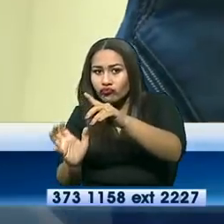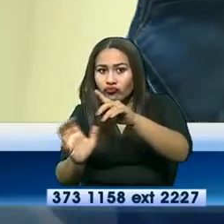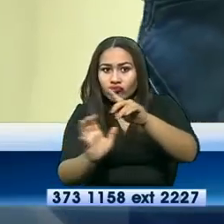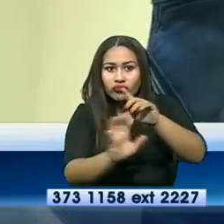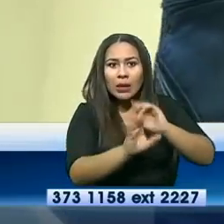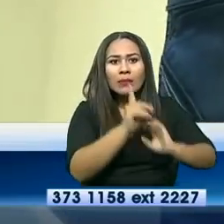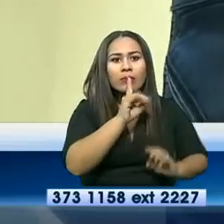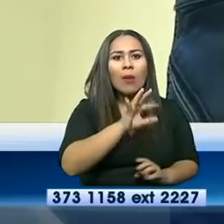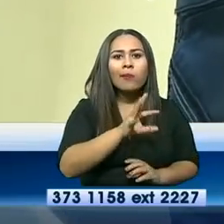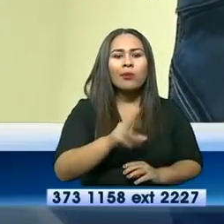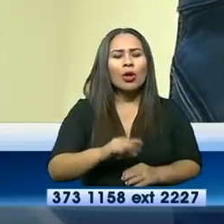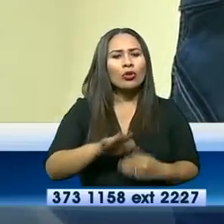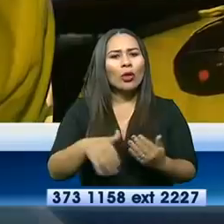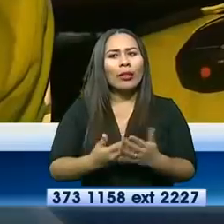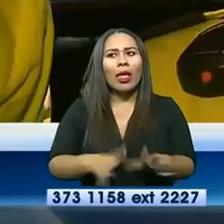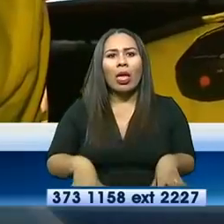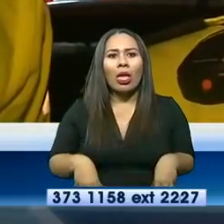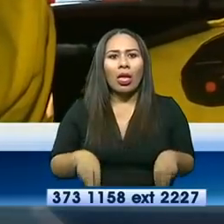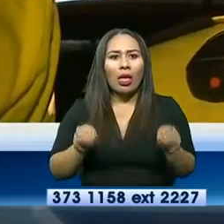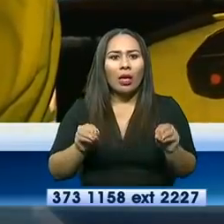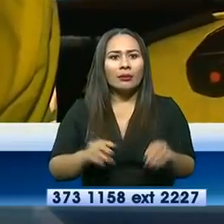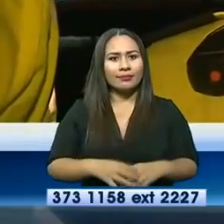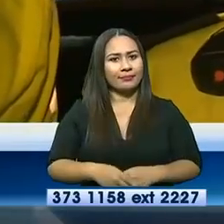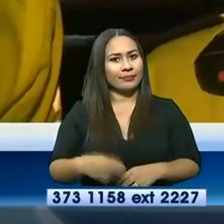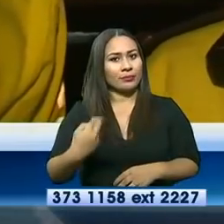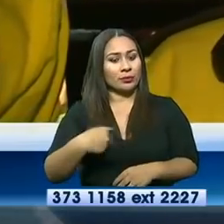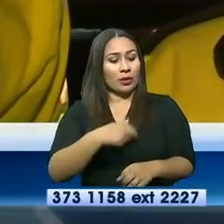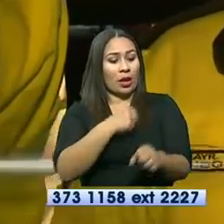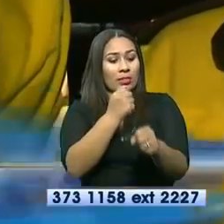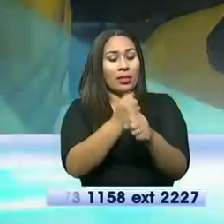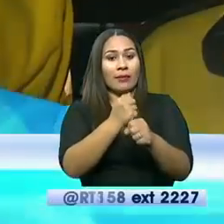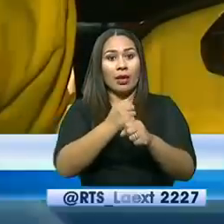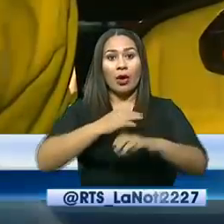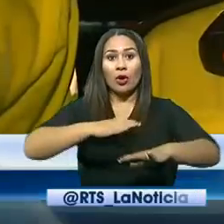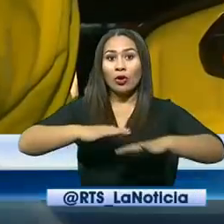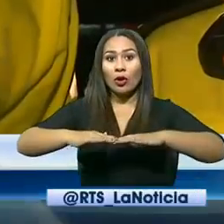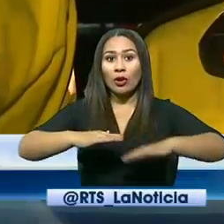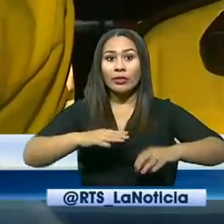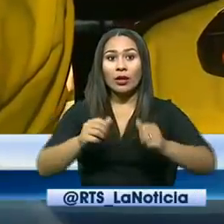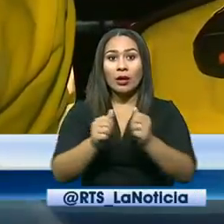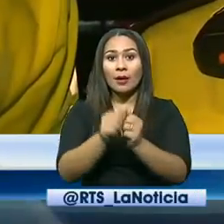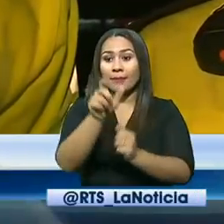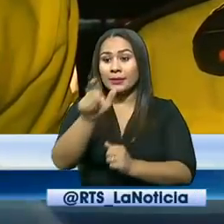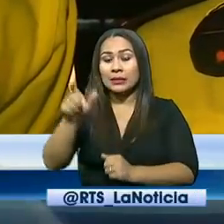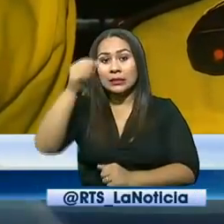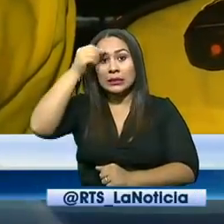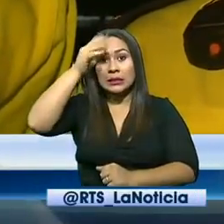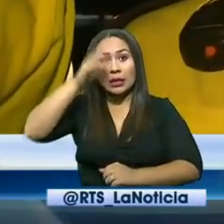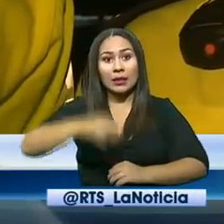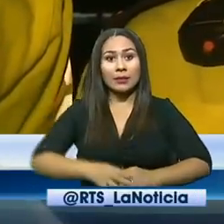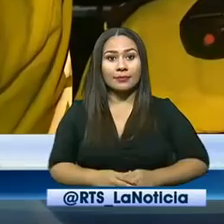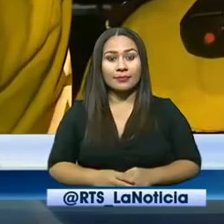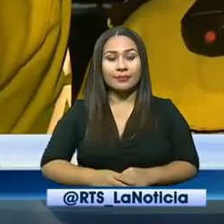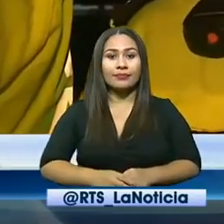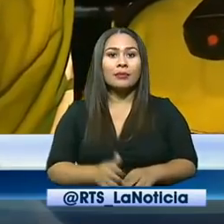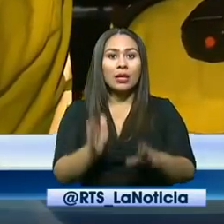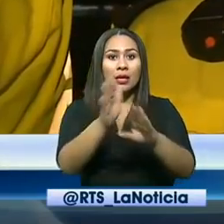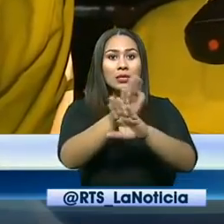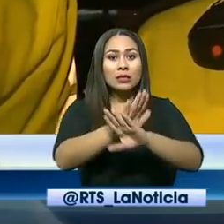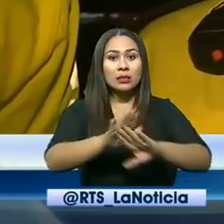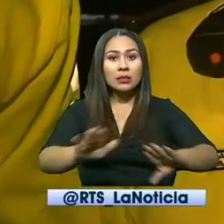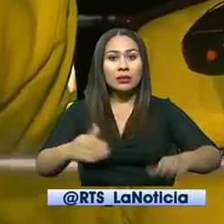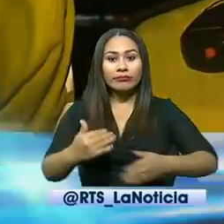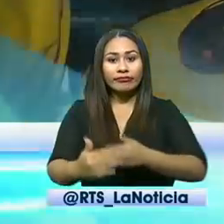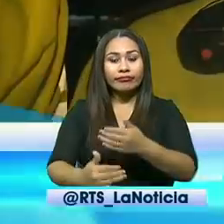la modalidad de estruche. Es un trabajo coordinado lo que es el trabajo realizado por el personal de inteligencia de la UIAD y apoyados con el personal